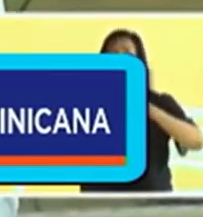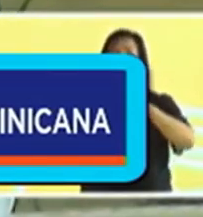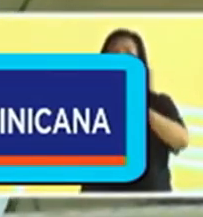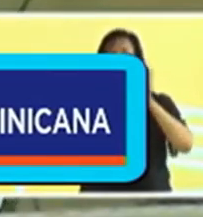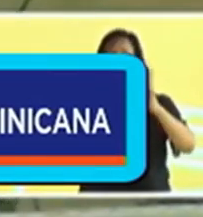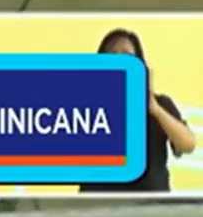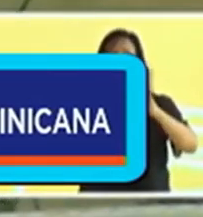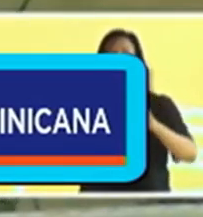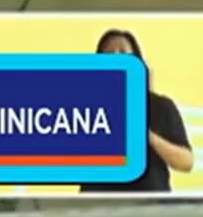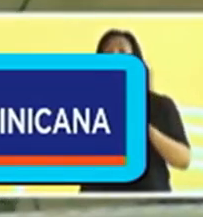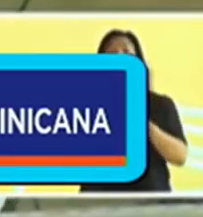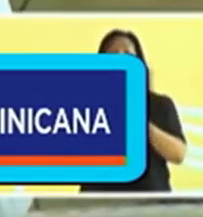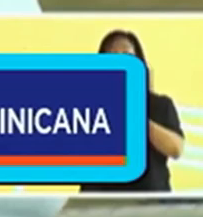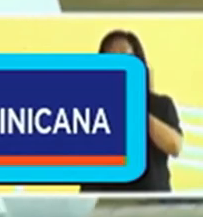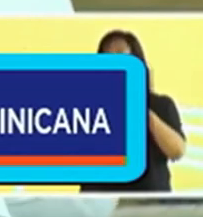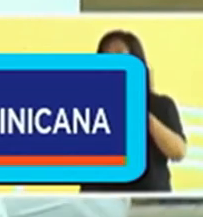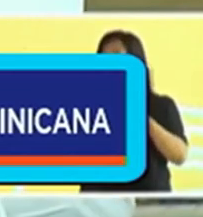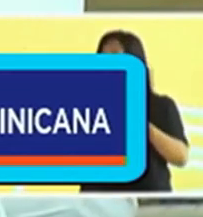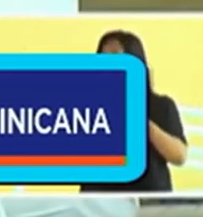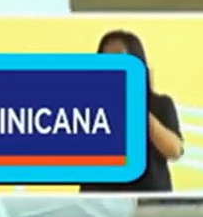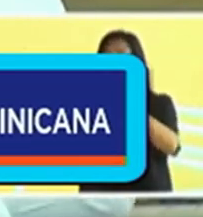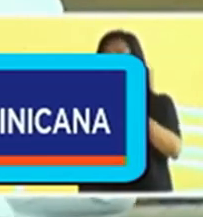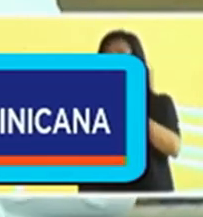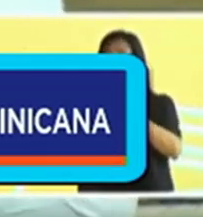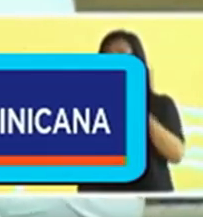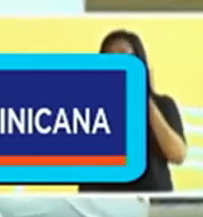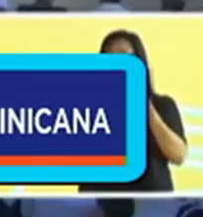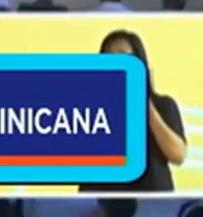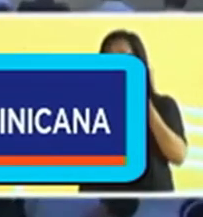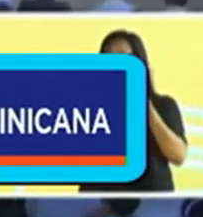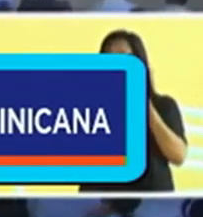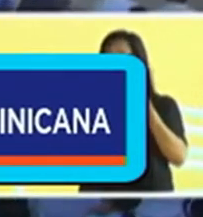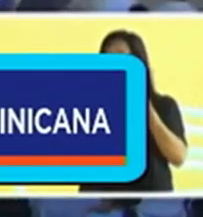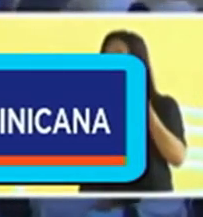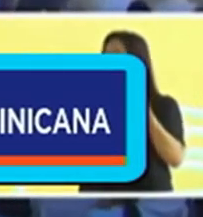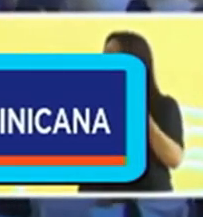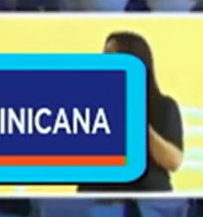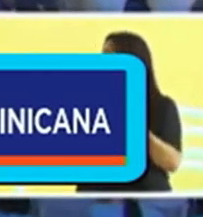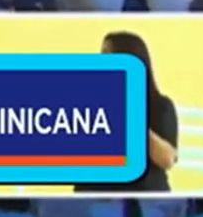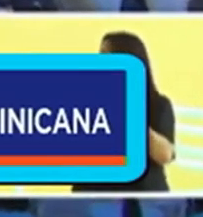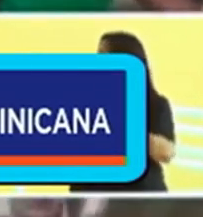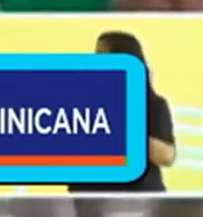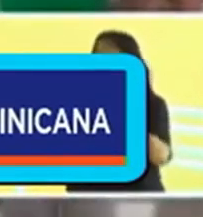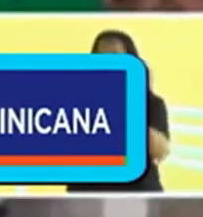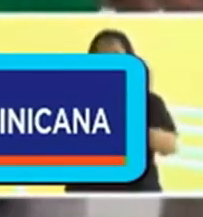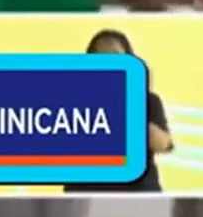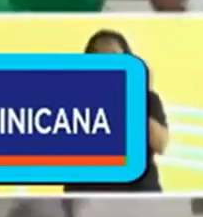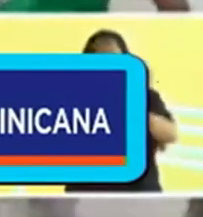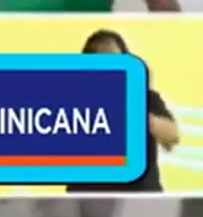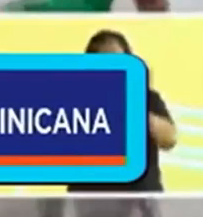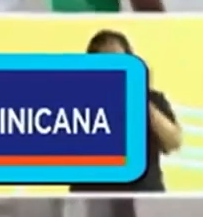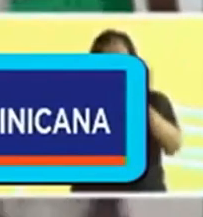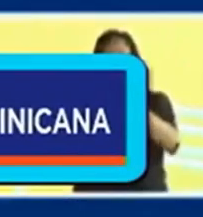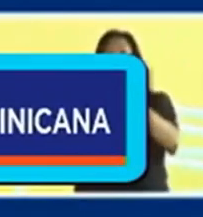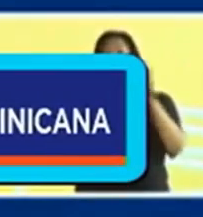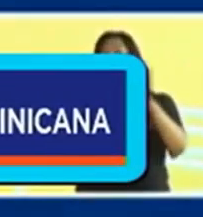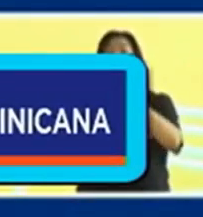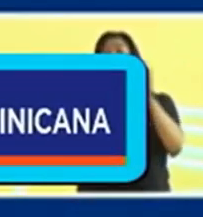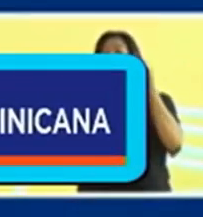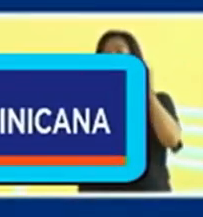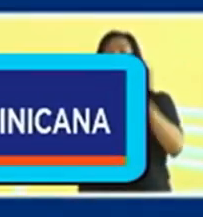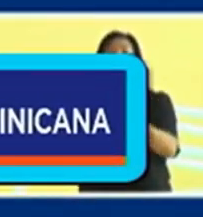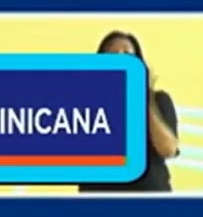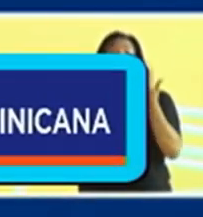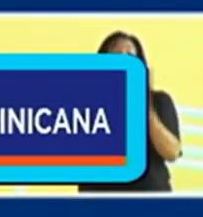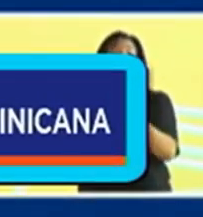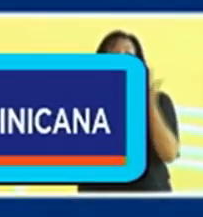formación. Tengo entendido que hay un video sobre eso. Al inicio del año escolar 2023-2024, los libros